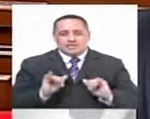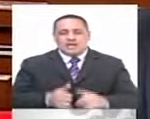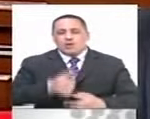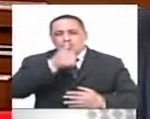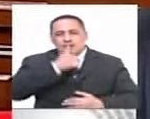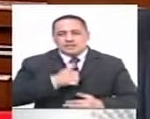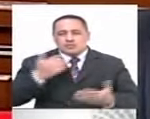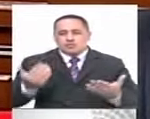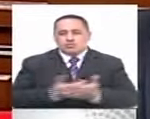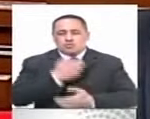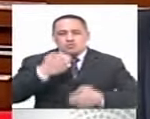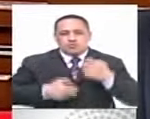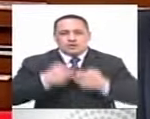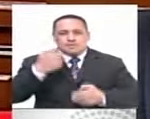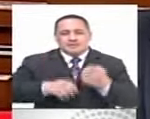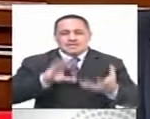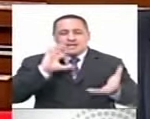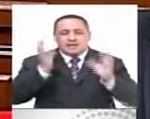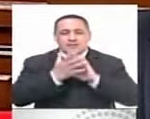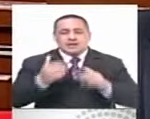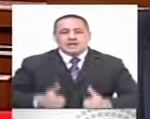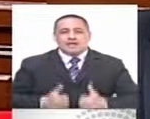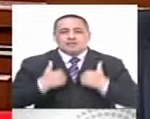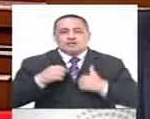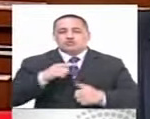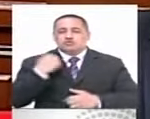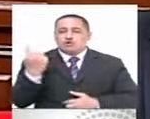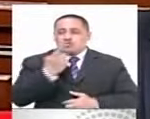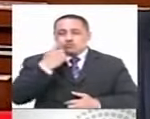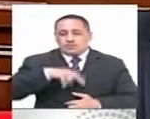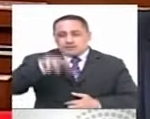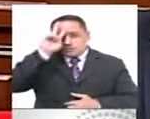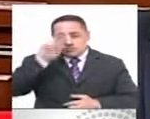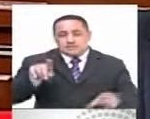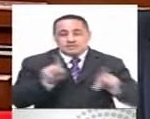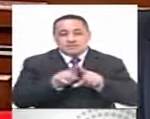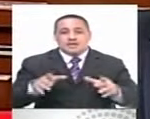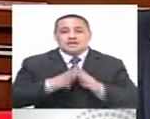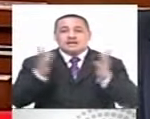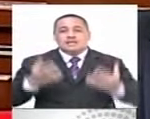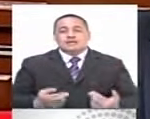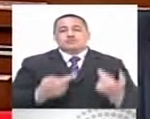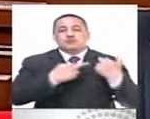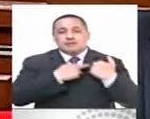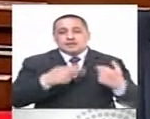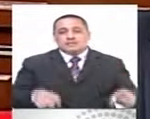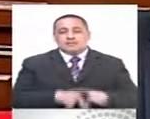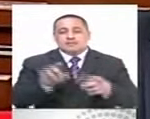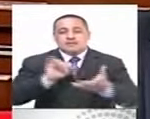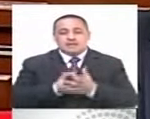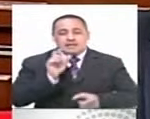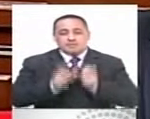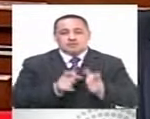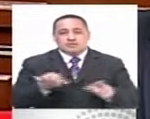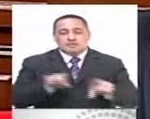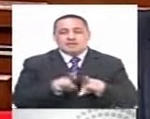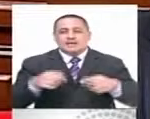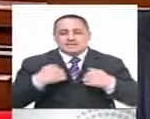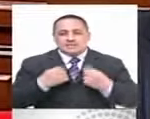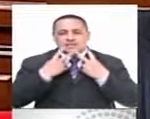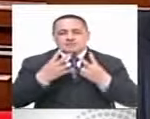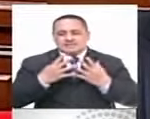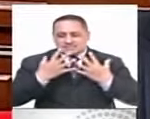nuevo reto de cambiar los destinos de este país milenario. Y es grande nuestra responsabilidad. El pueblo, que tiene hambre y